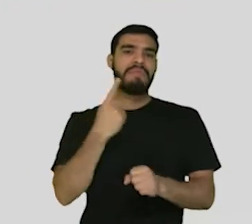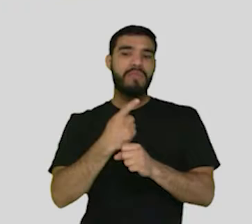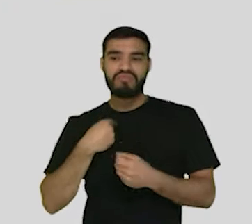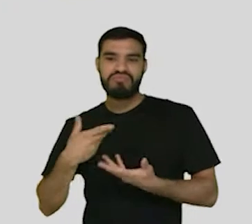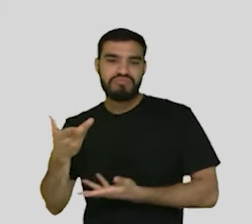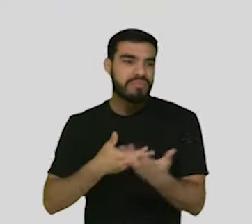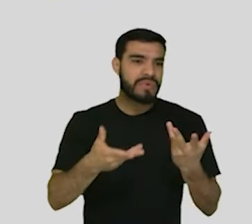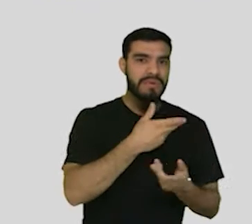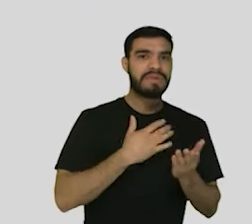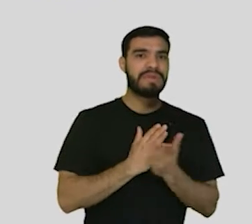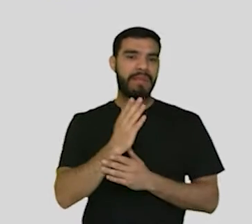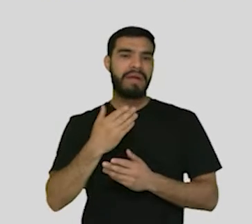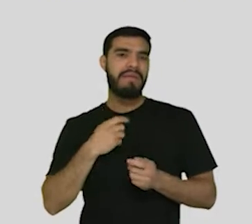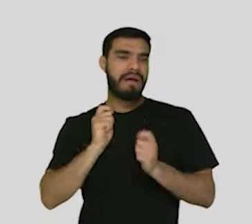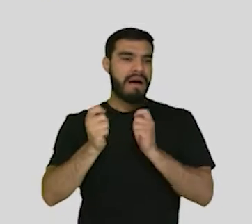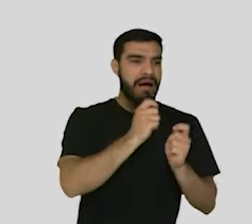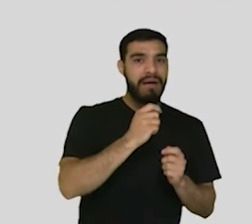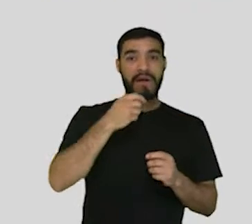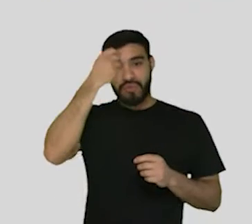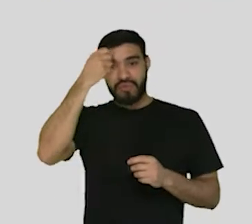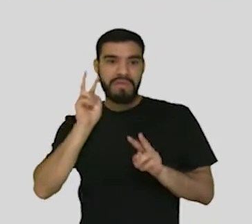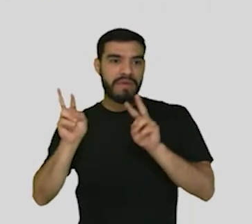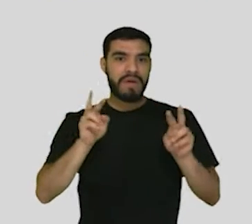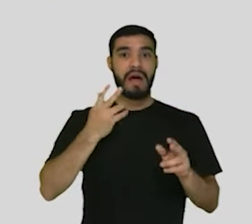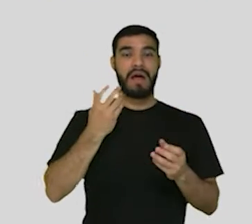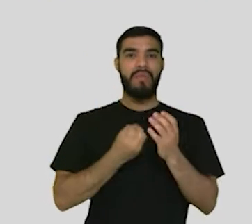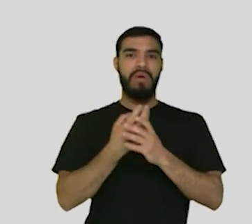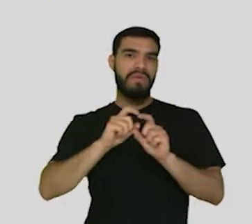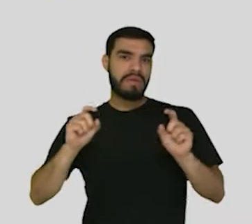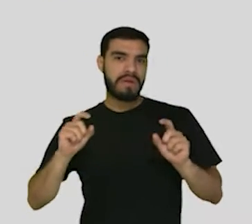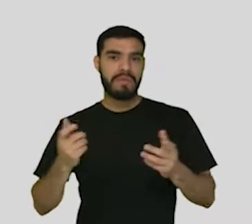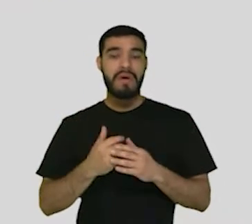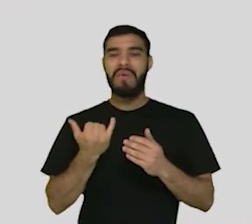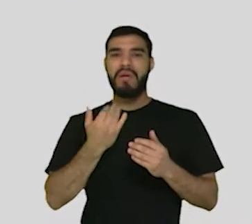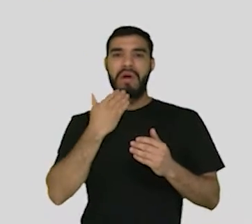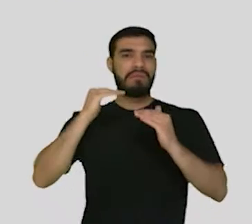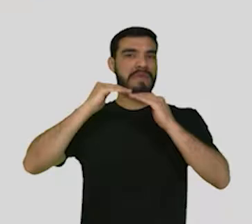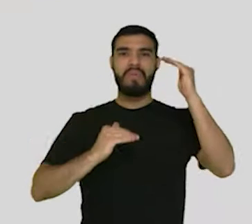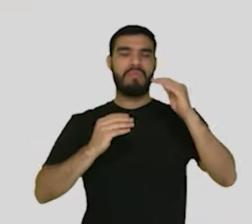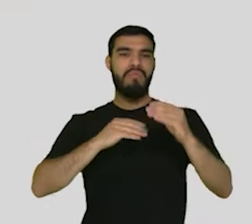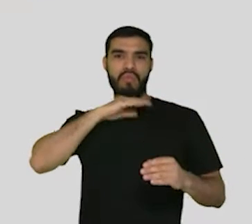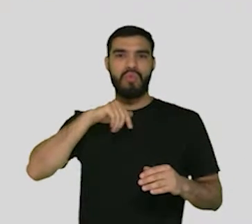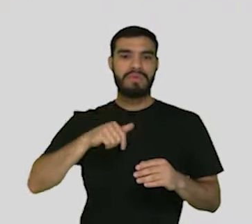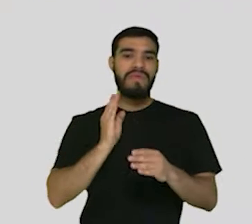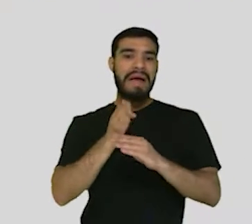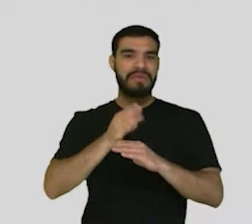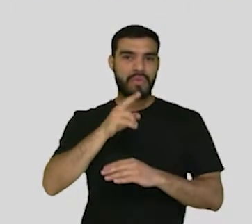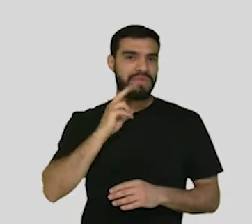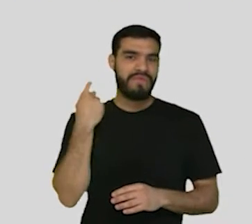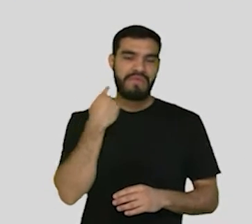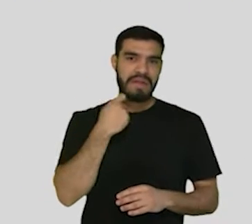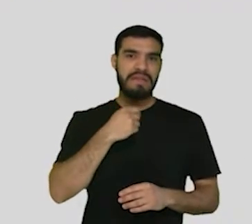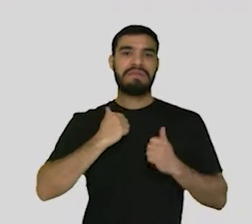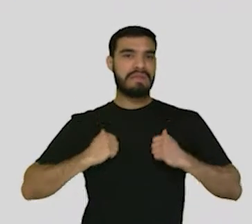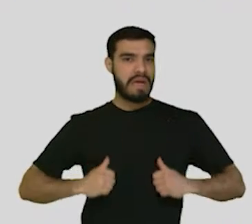amba derecho de jegua. Te como ya agarra escuela, pe, mueja ope. Ha upepe ñande